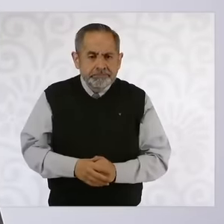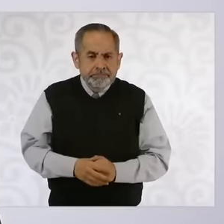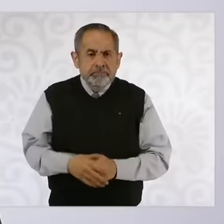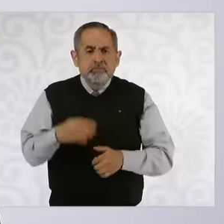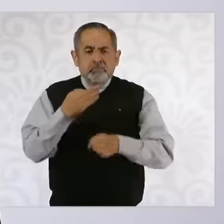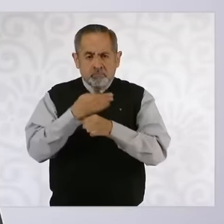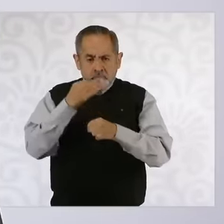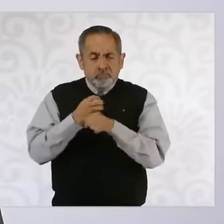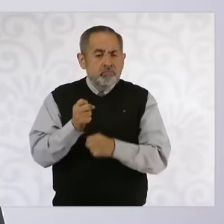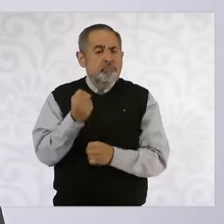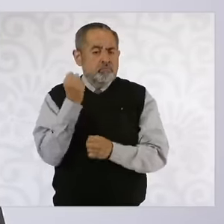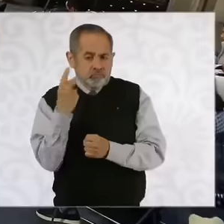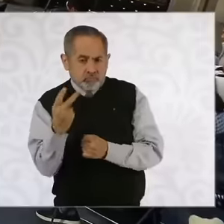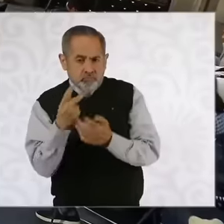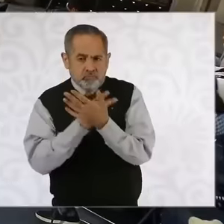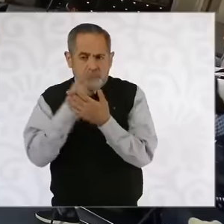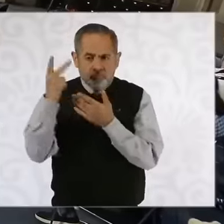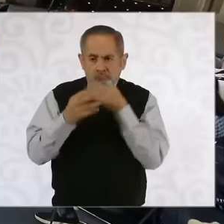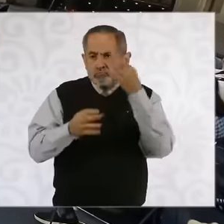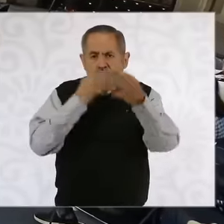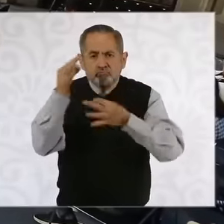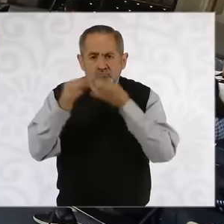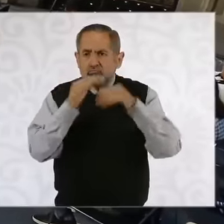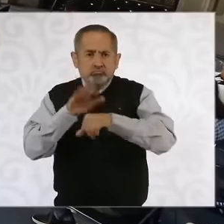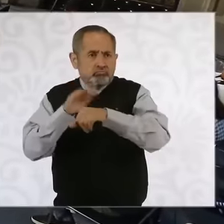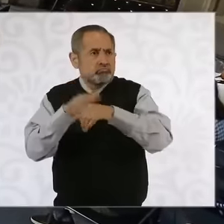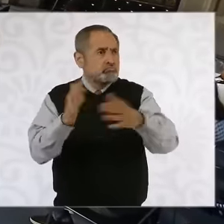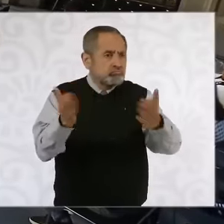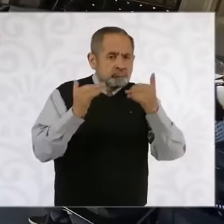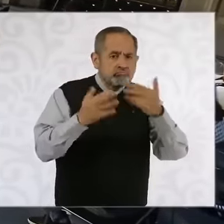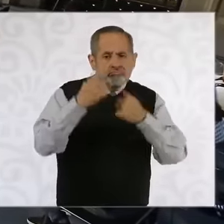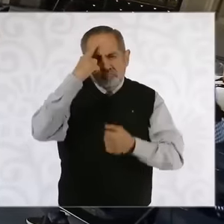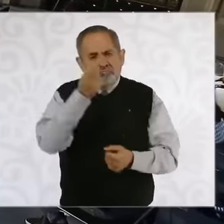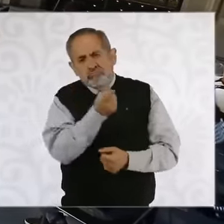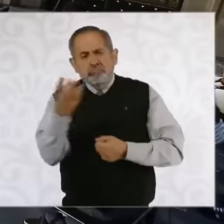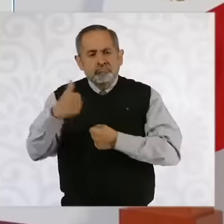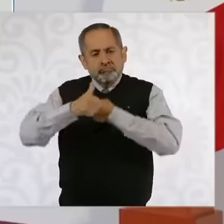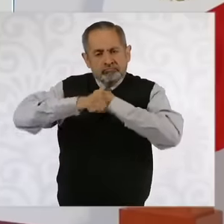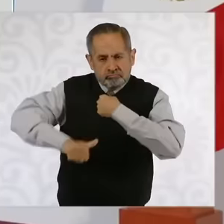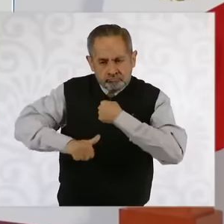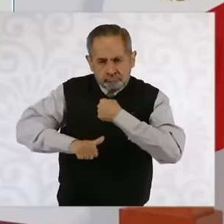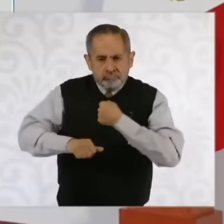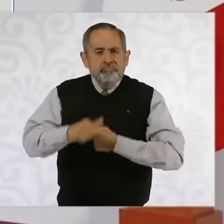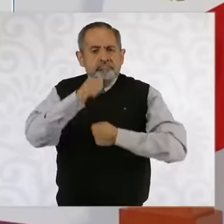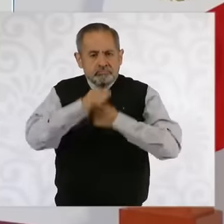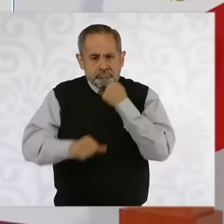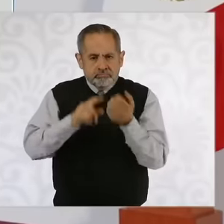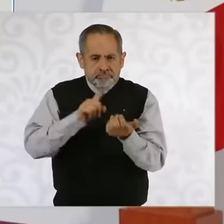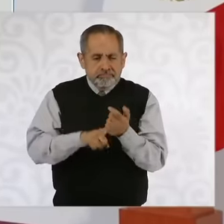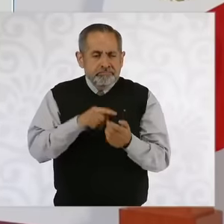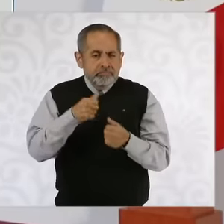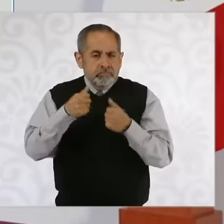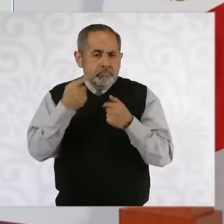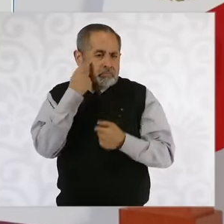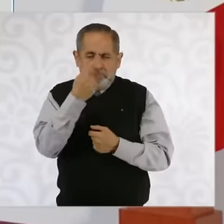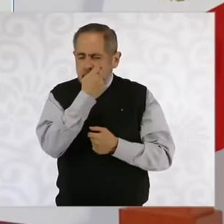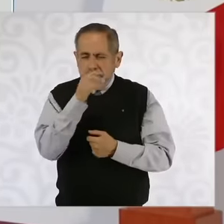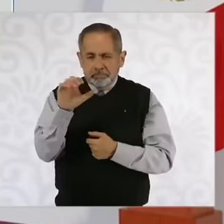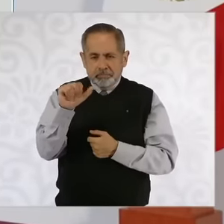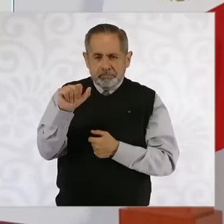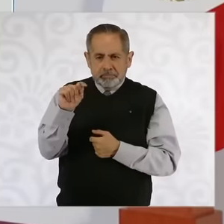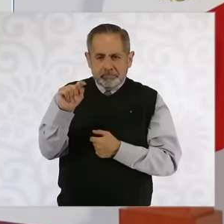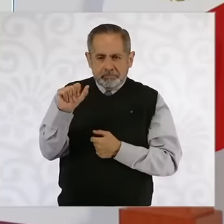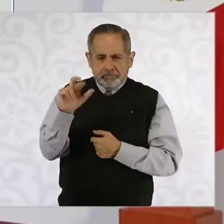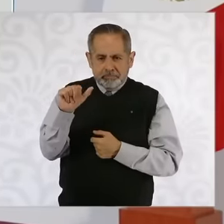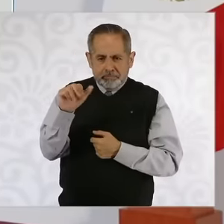lanzando dos programas para cirugía que son muy importantes. Uno, cirugía de cataratas, donde pensamos